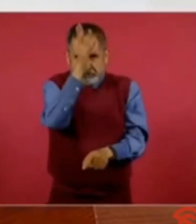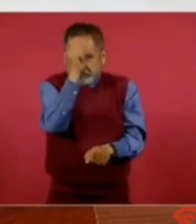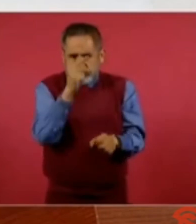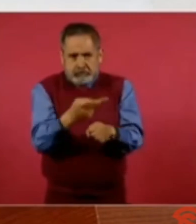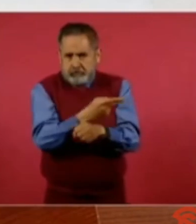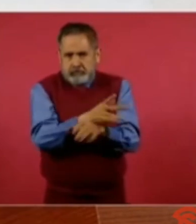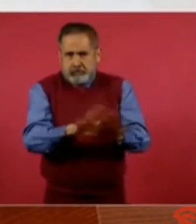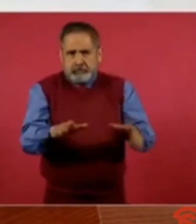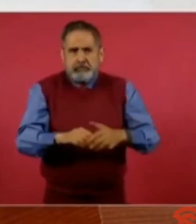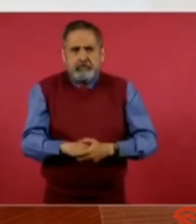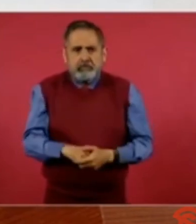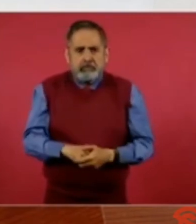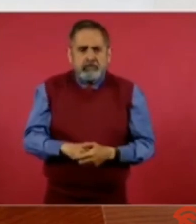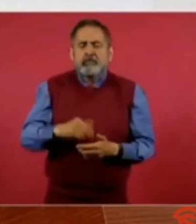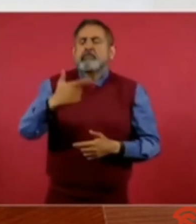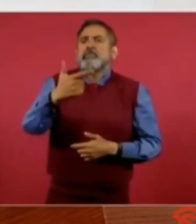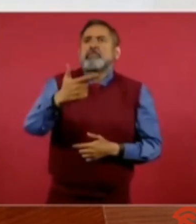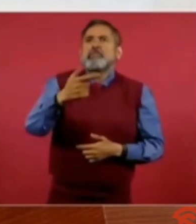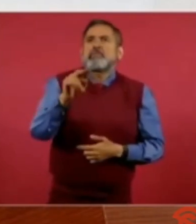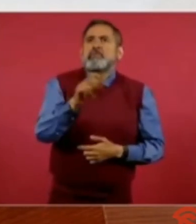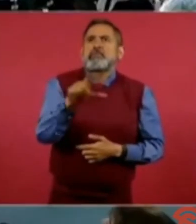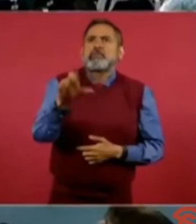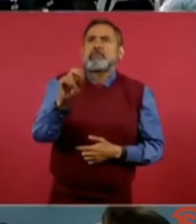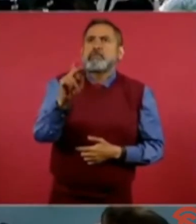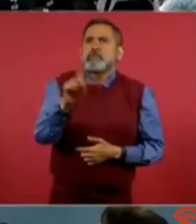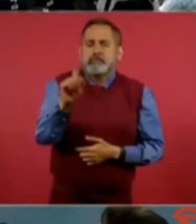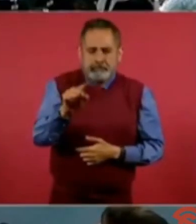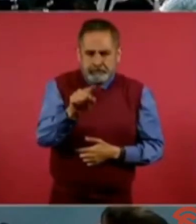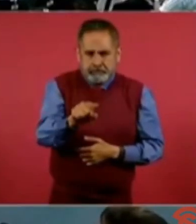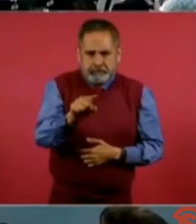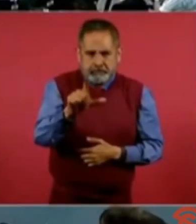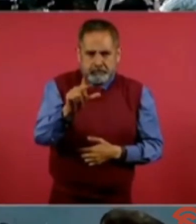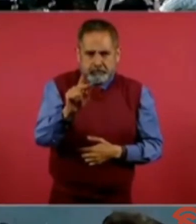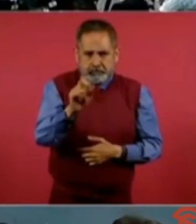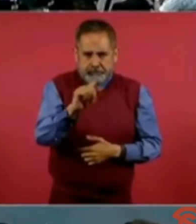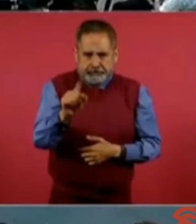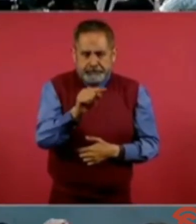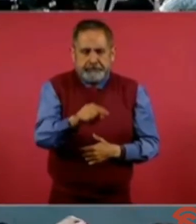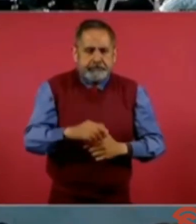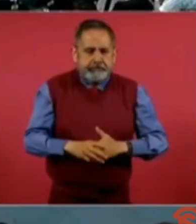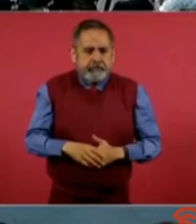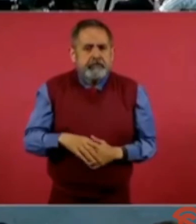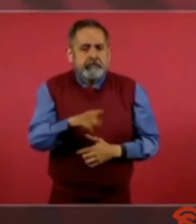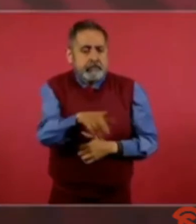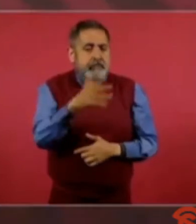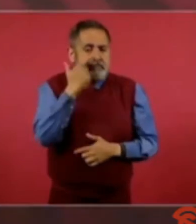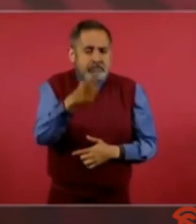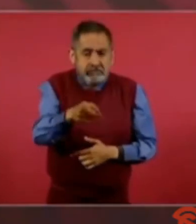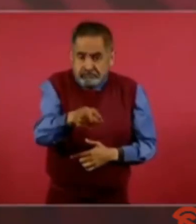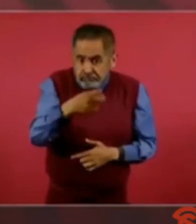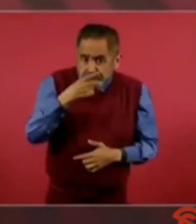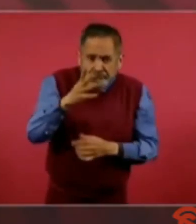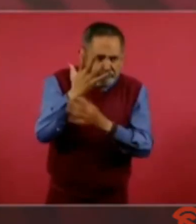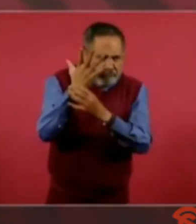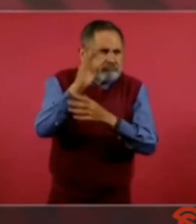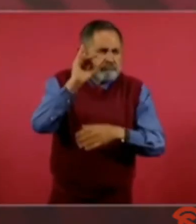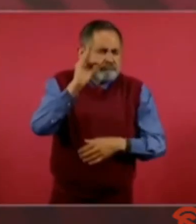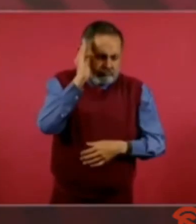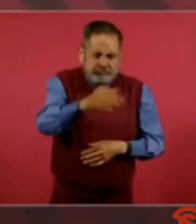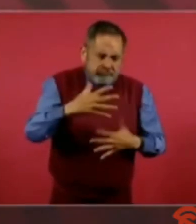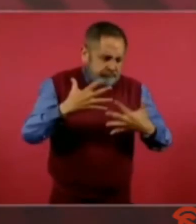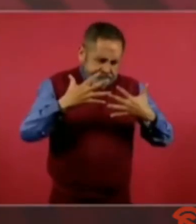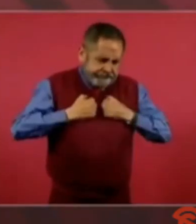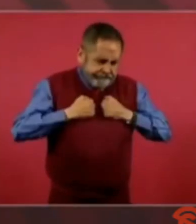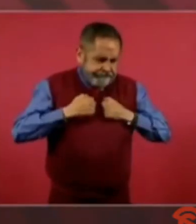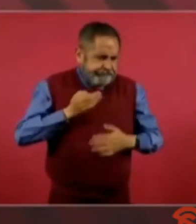era Guzmán López porque quería entregarse